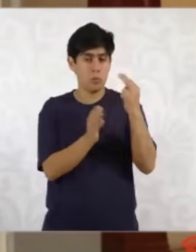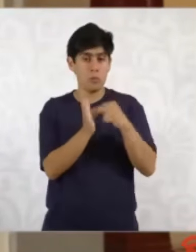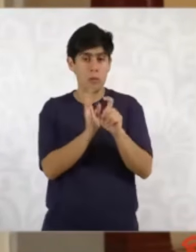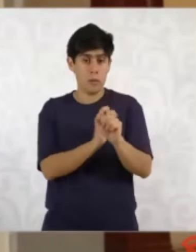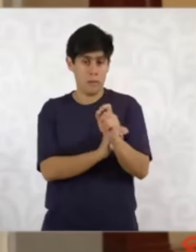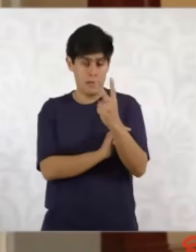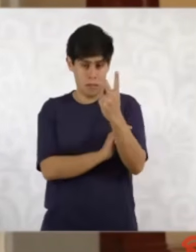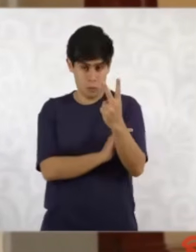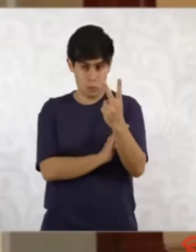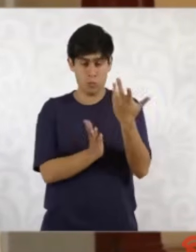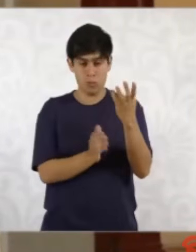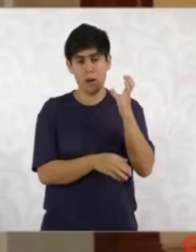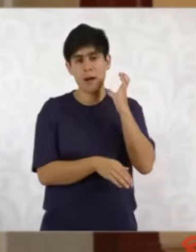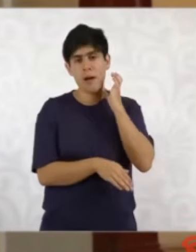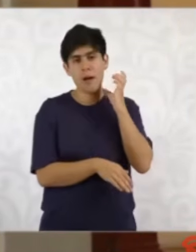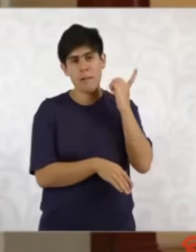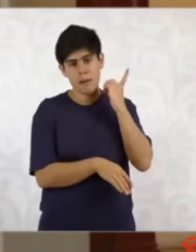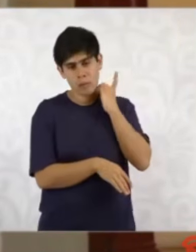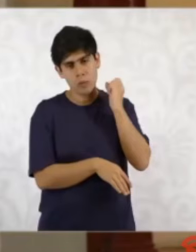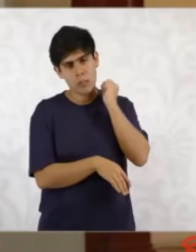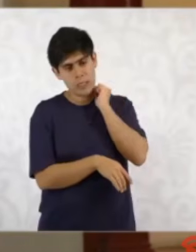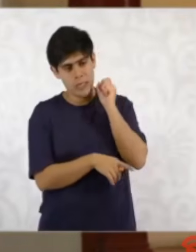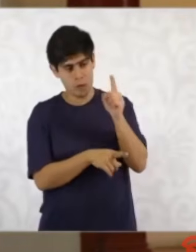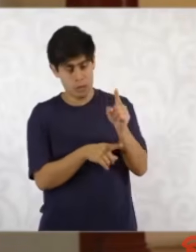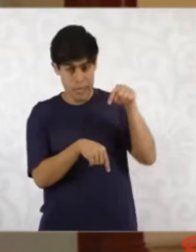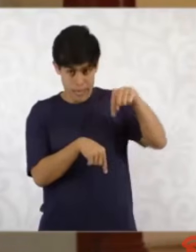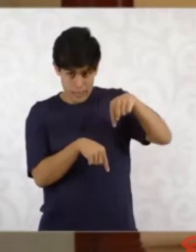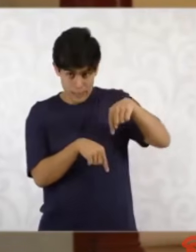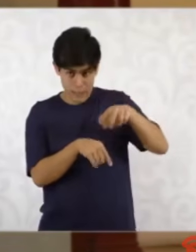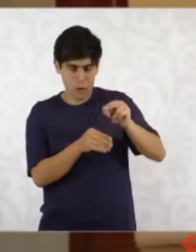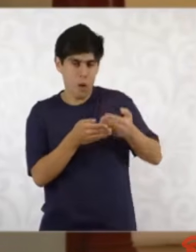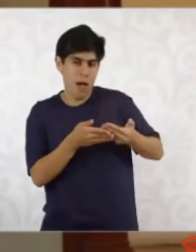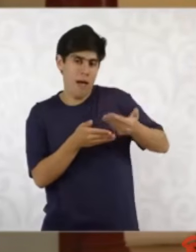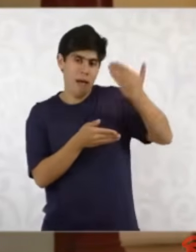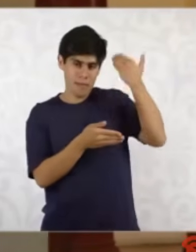esta Corte, la Corte anterior,